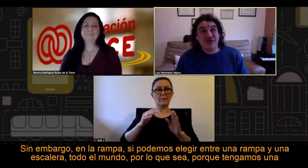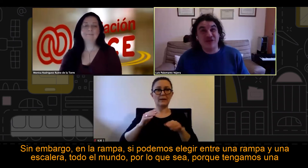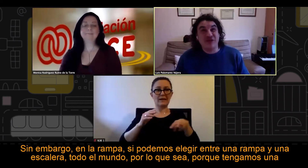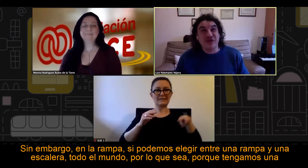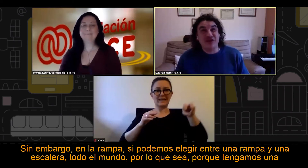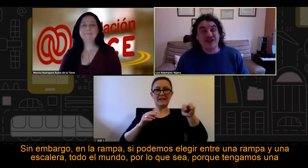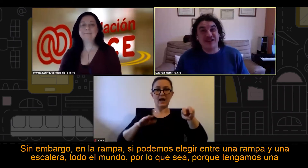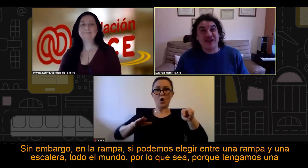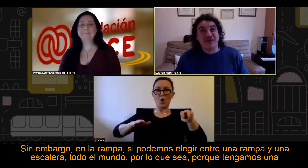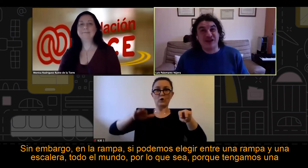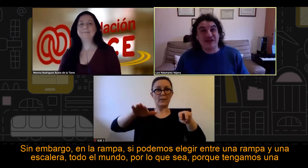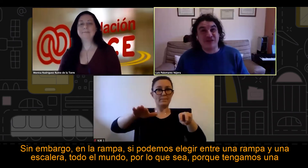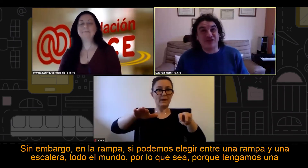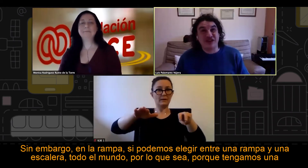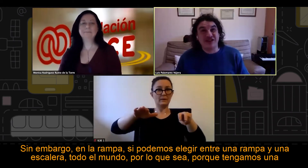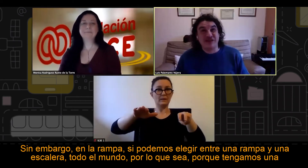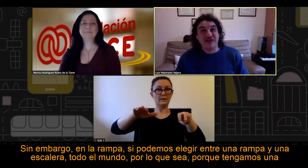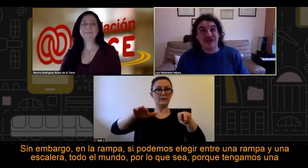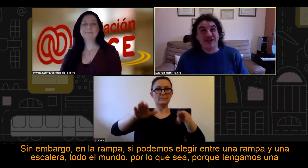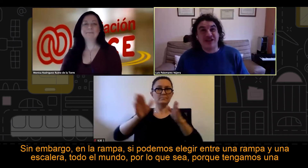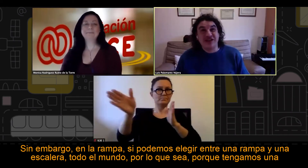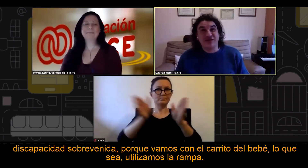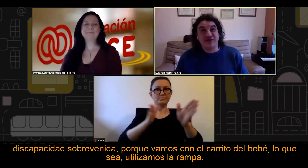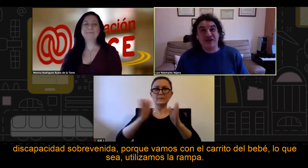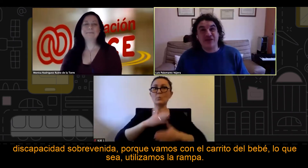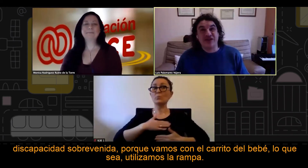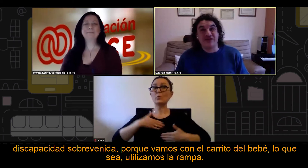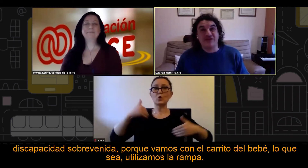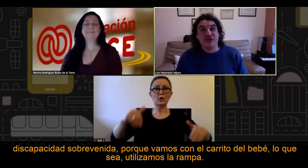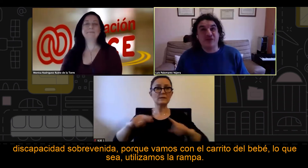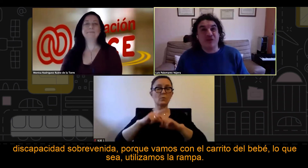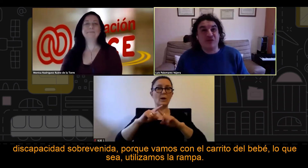todo el mundo, por lo que sea, porque tengamos una discapacidad sobrevenida,